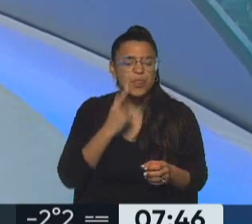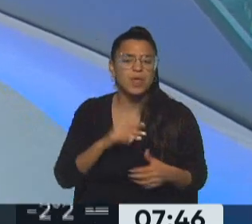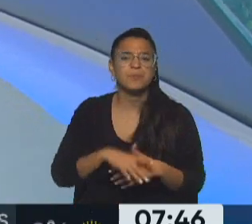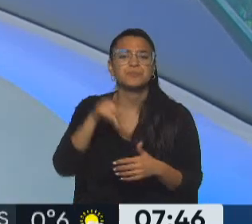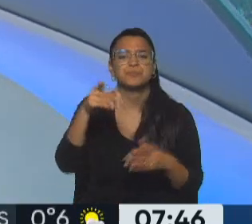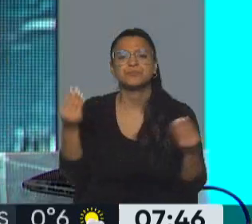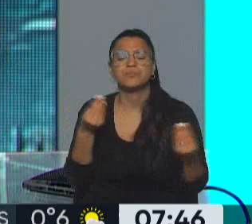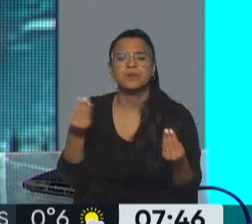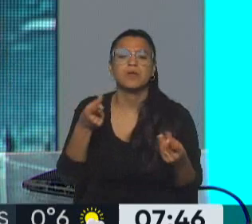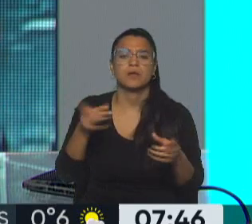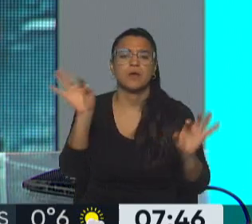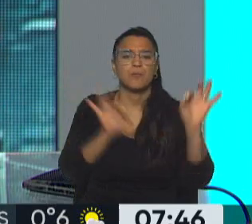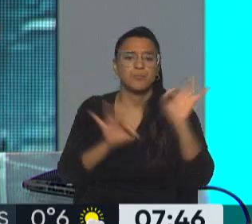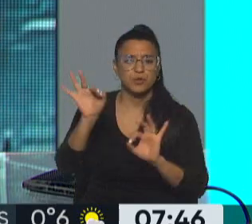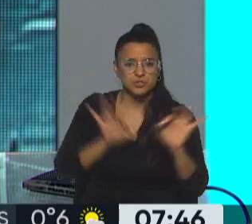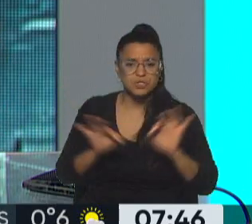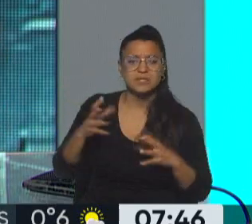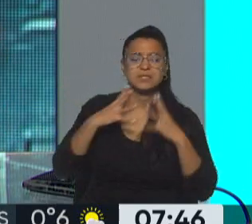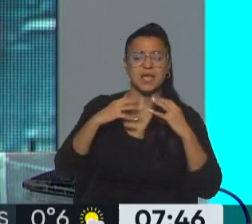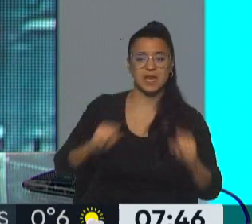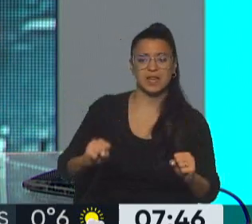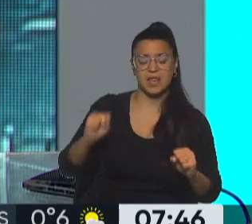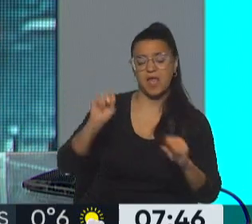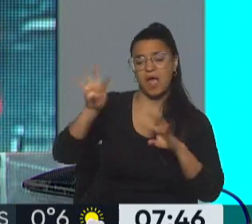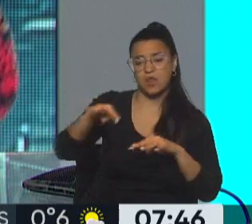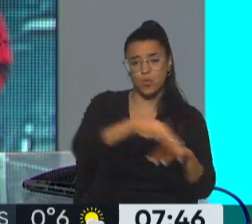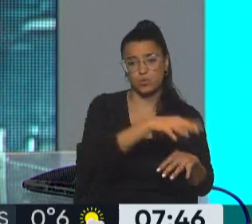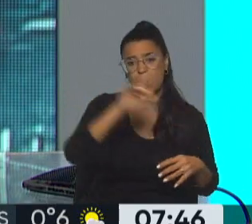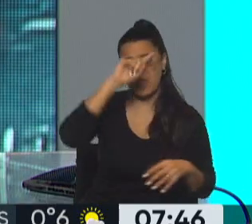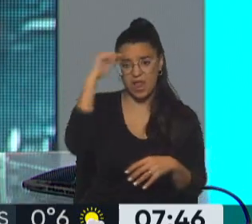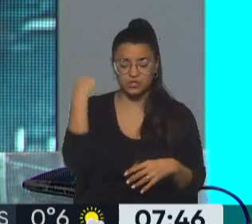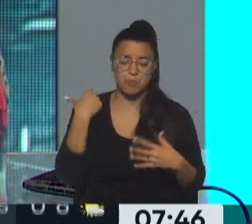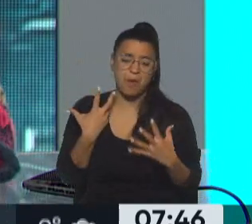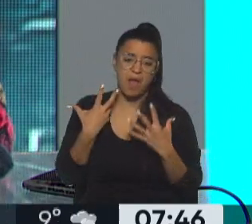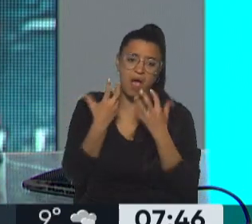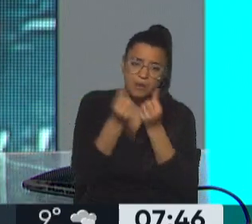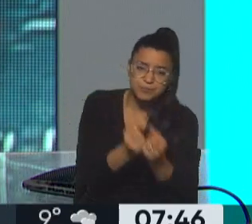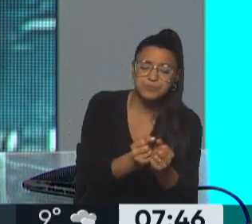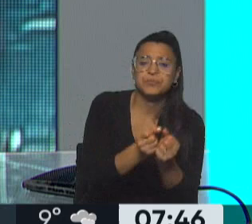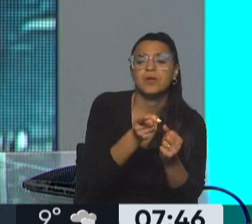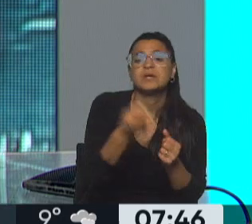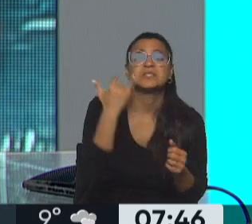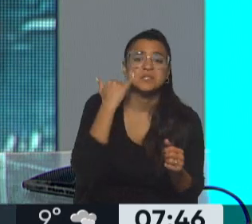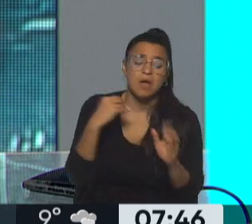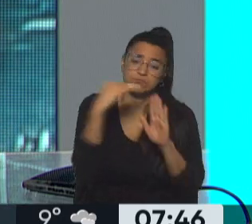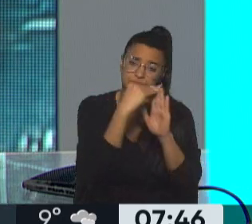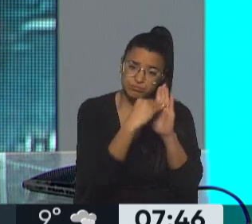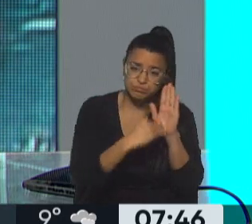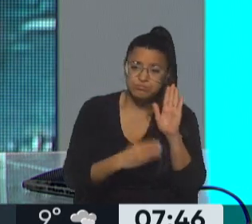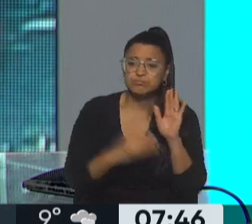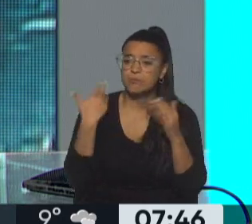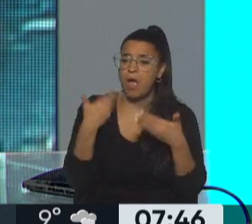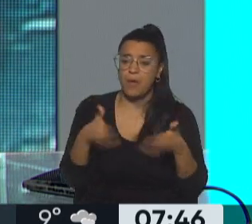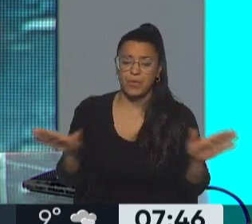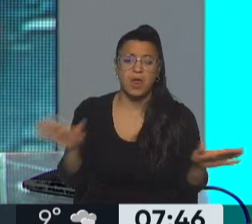de un proyecto que tiene la secretaría de agricultura de la nación para acompañar ya está abierta la inscripción para los establecimientos para